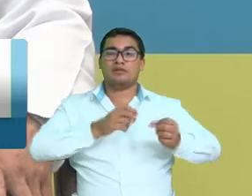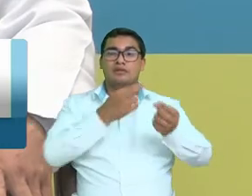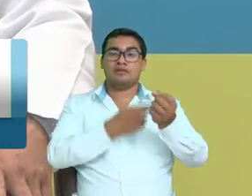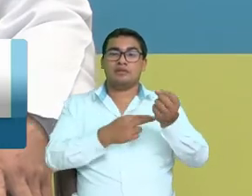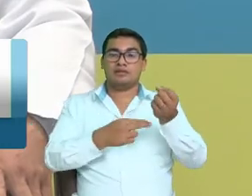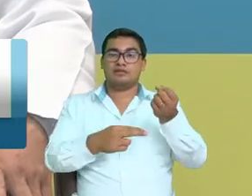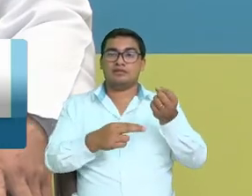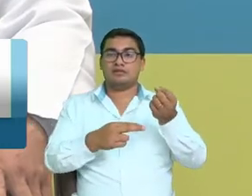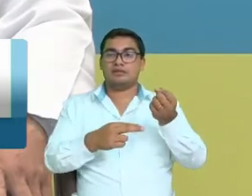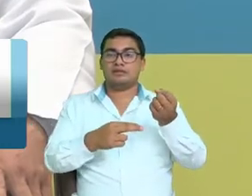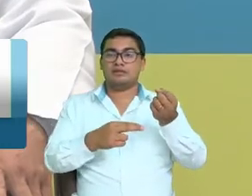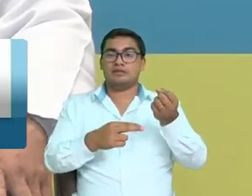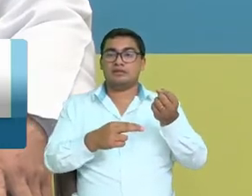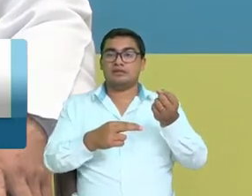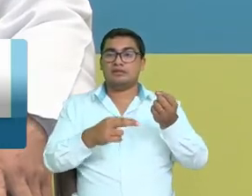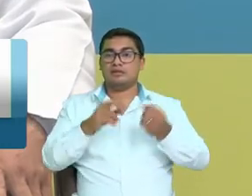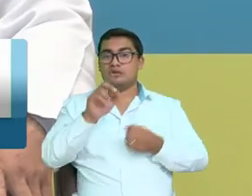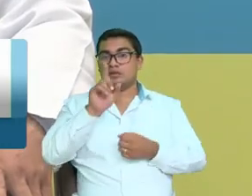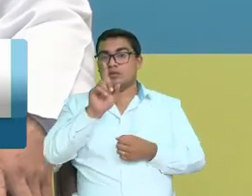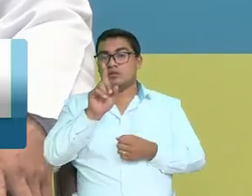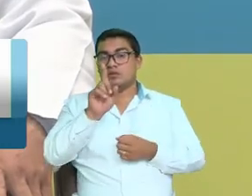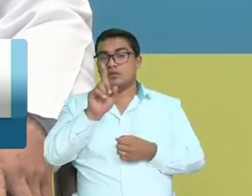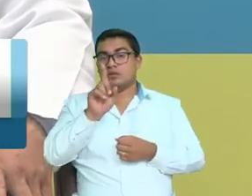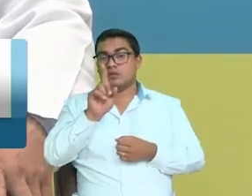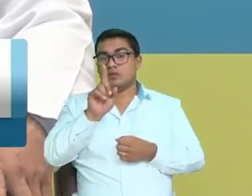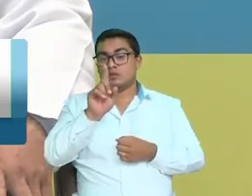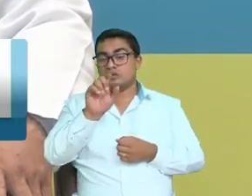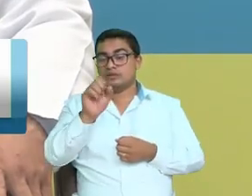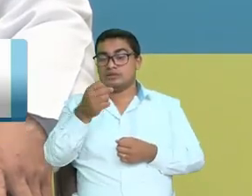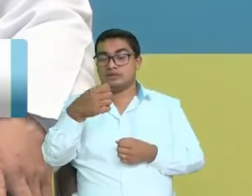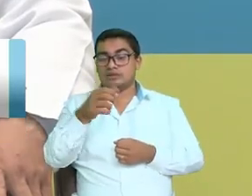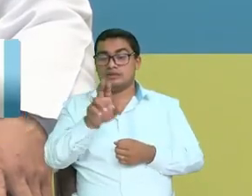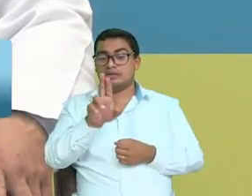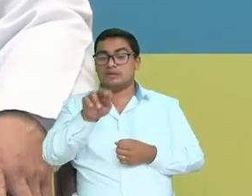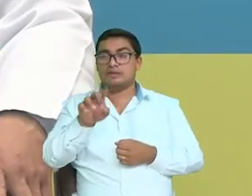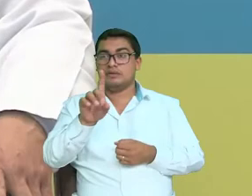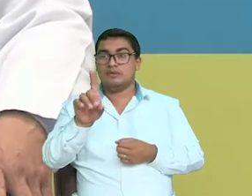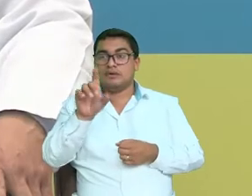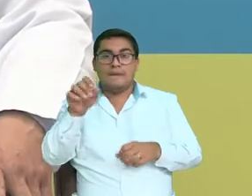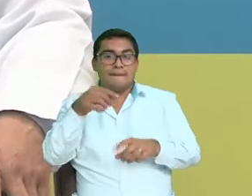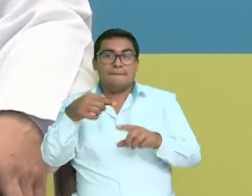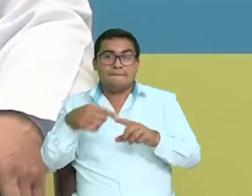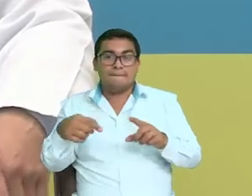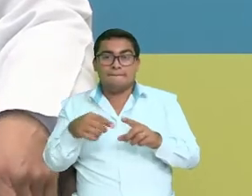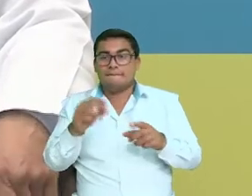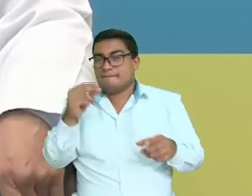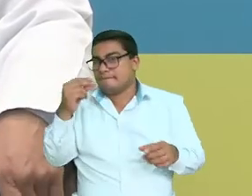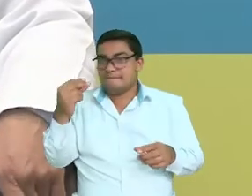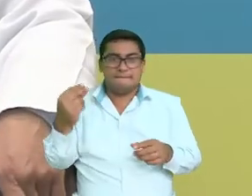tarda un segundo y medio. No dilata mucho tiempo. No, es que la